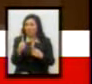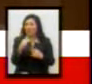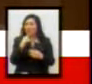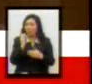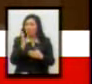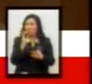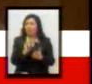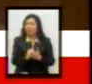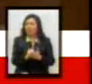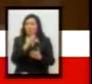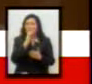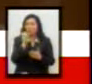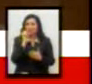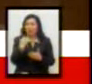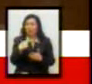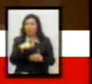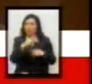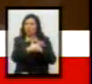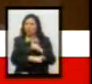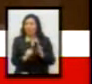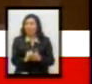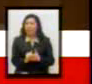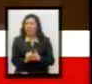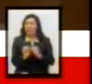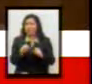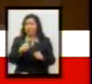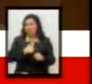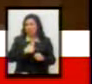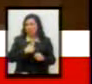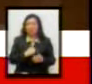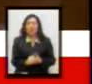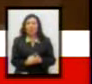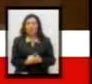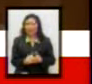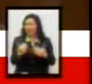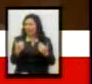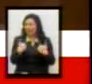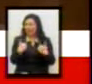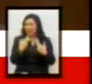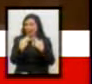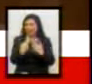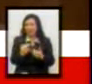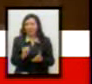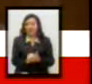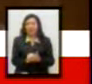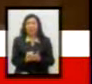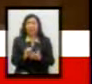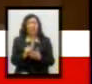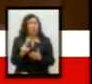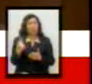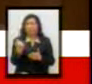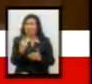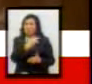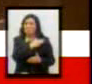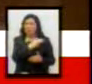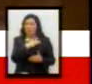demanda de las mujeres en nuestro país. Y asimismo, para terminar, tengo el encargo de informarle que no solamente el